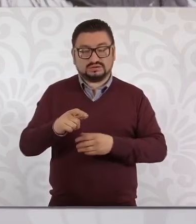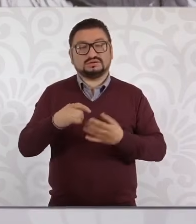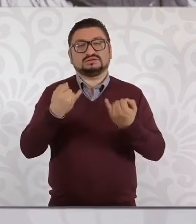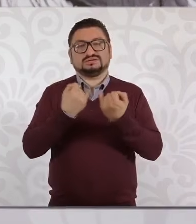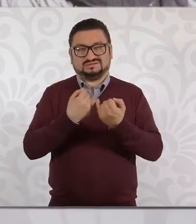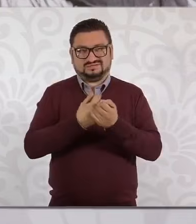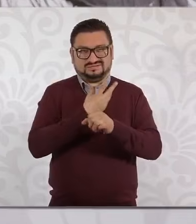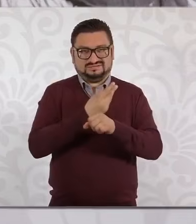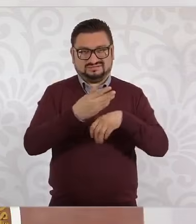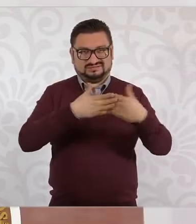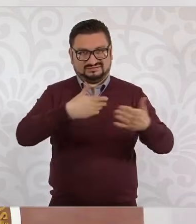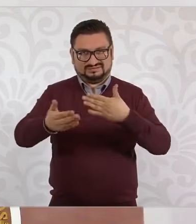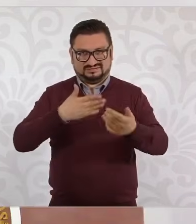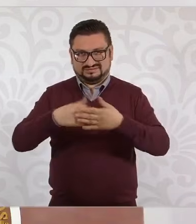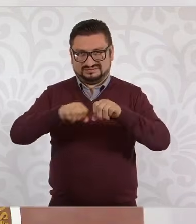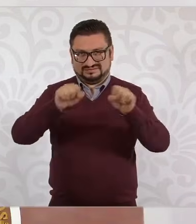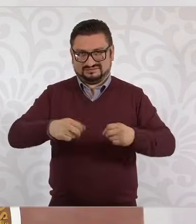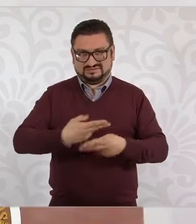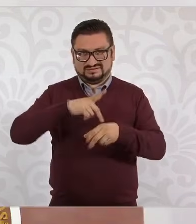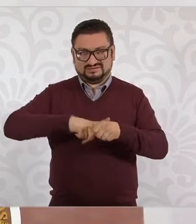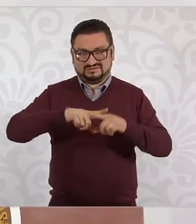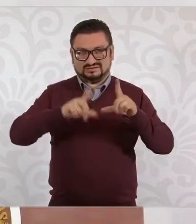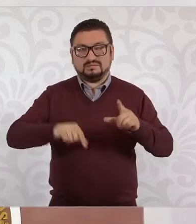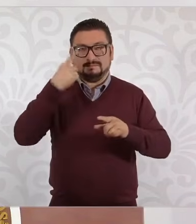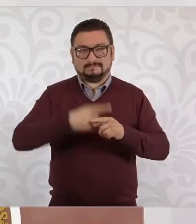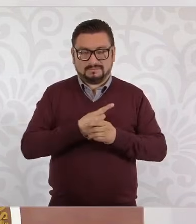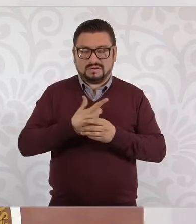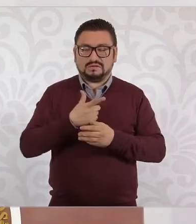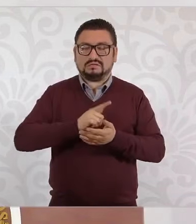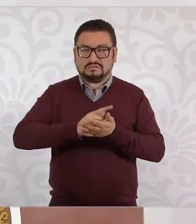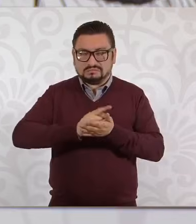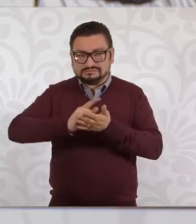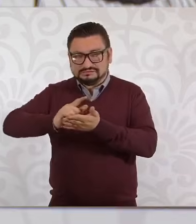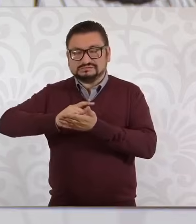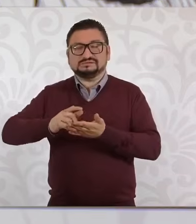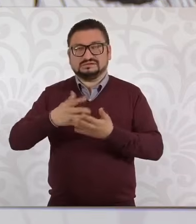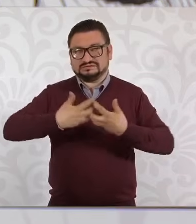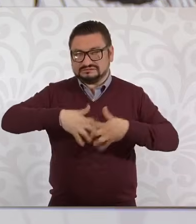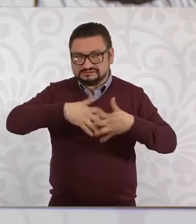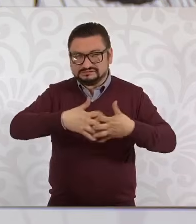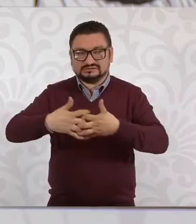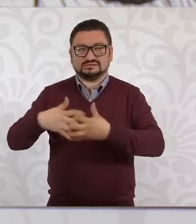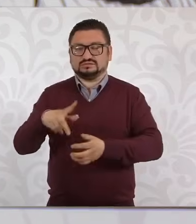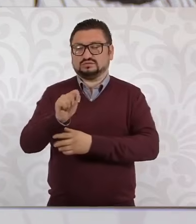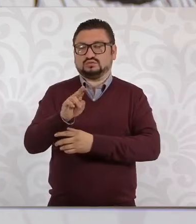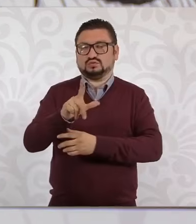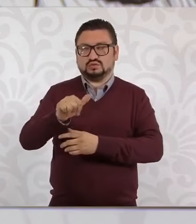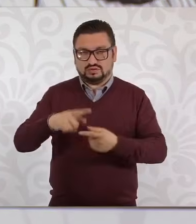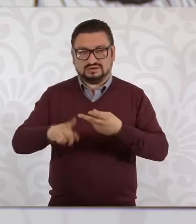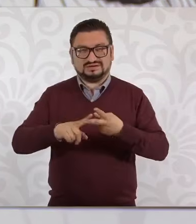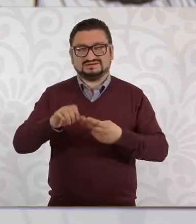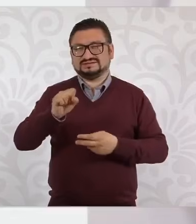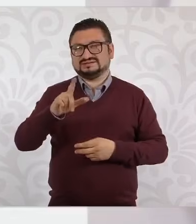la modernización del Sistema Nacional de Refinación, que seguimos nosotros trabajando en Tula y en Salina Cruz, en